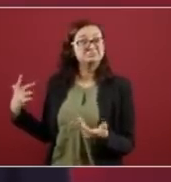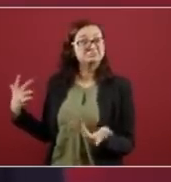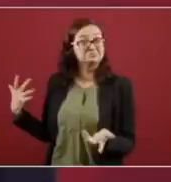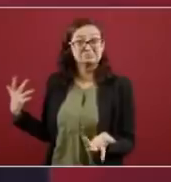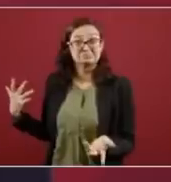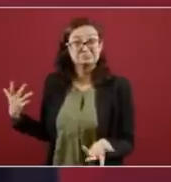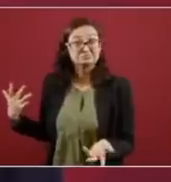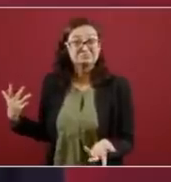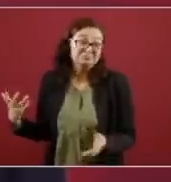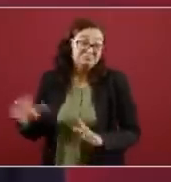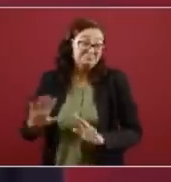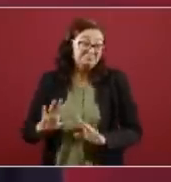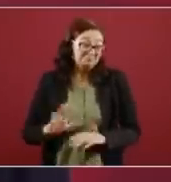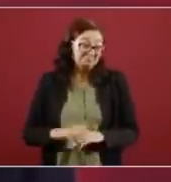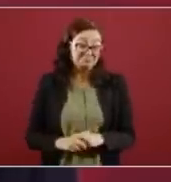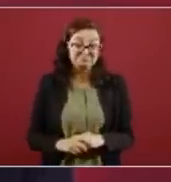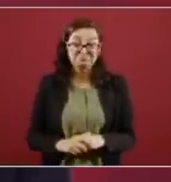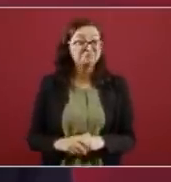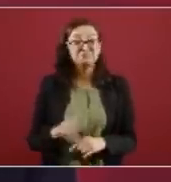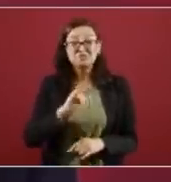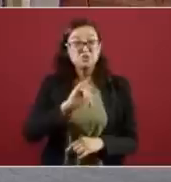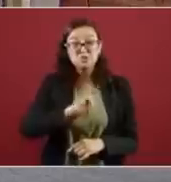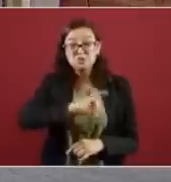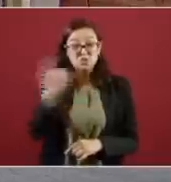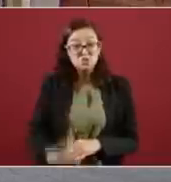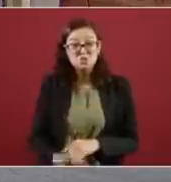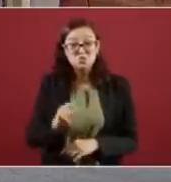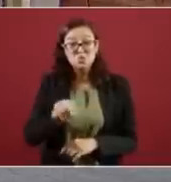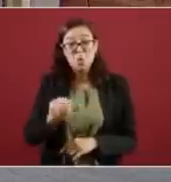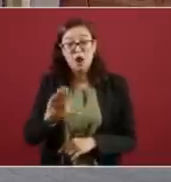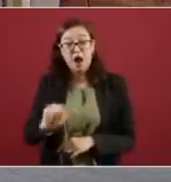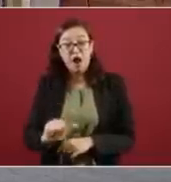pues no sé creo que no